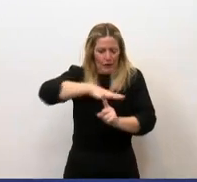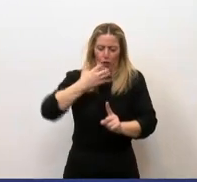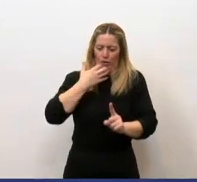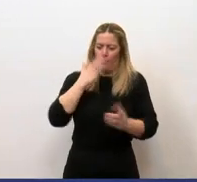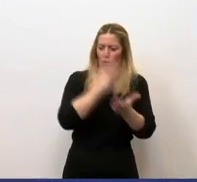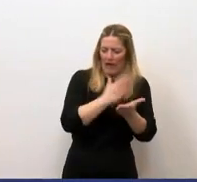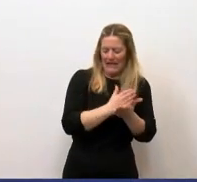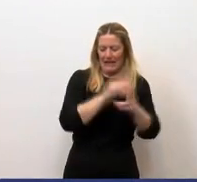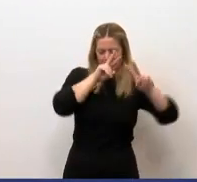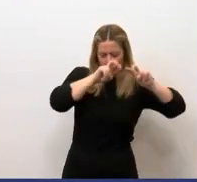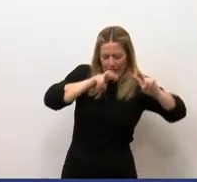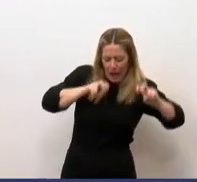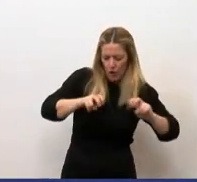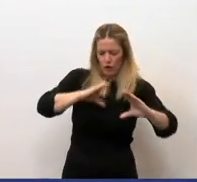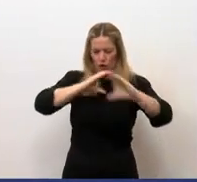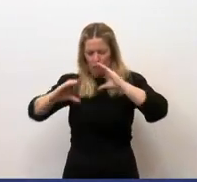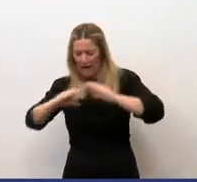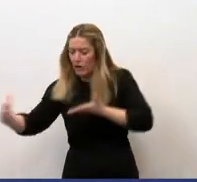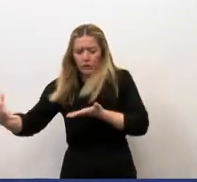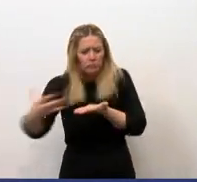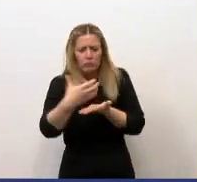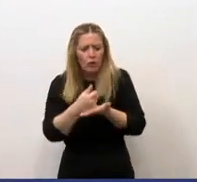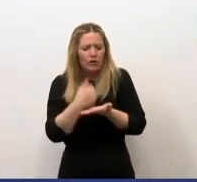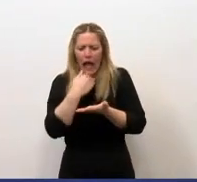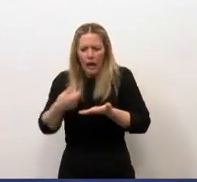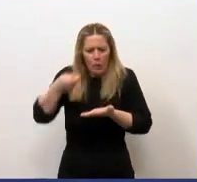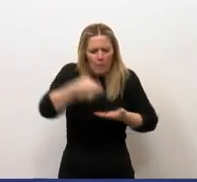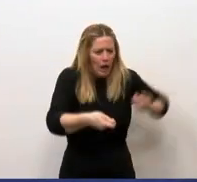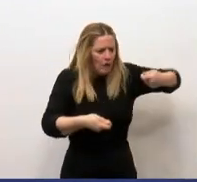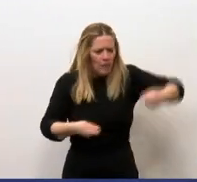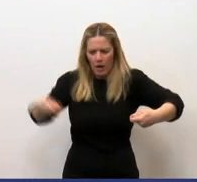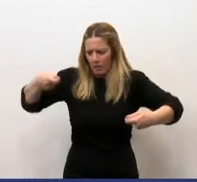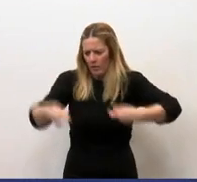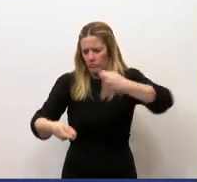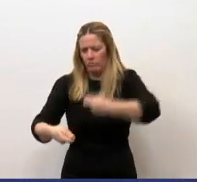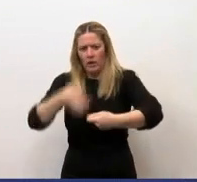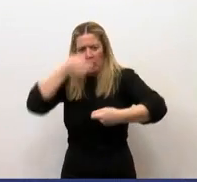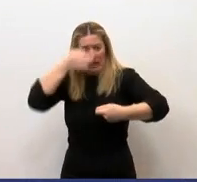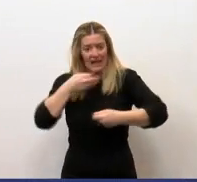investigadores, comunicadores, todos tenemos que dar un poquito porque si no, no vamos a